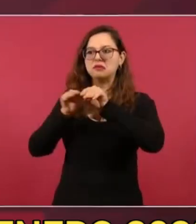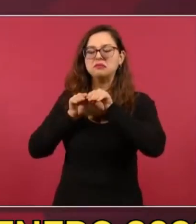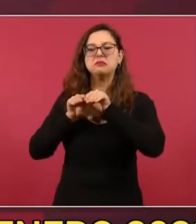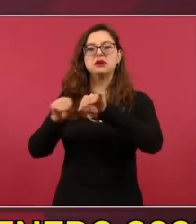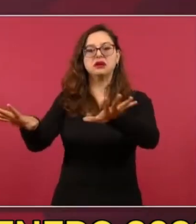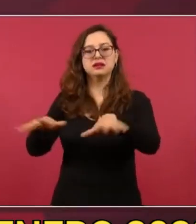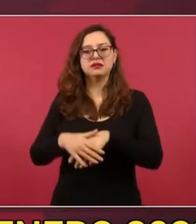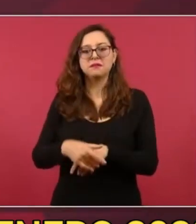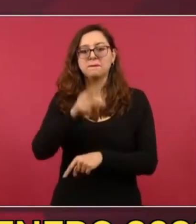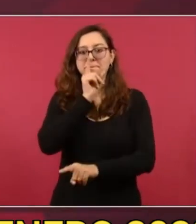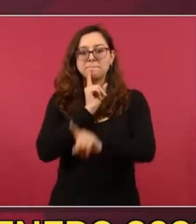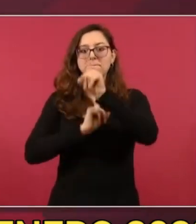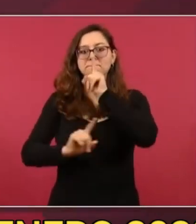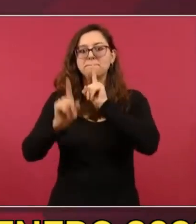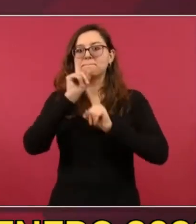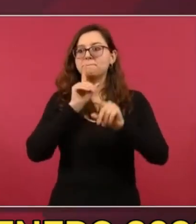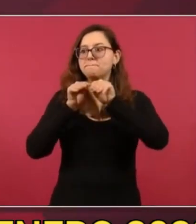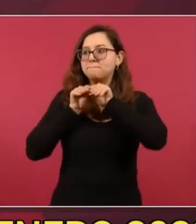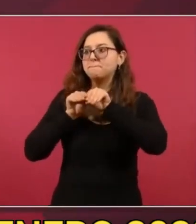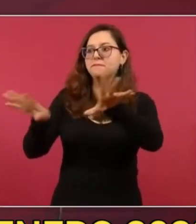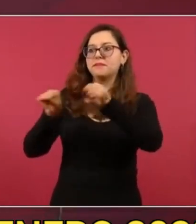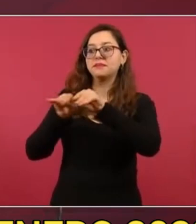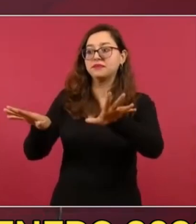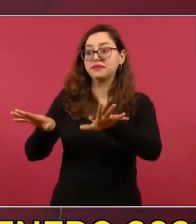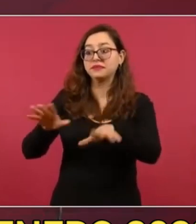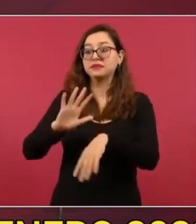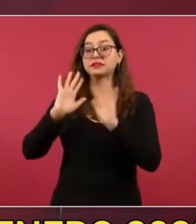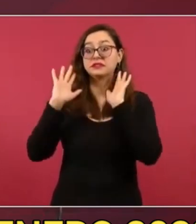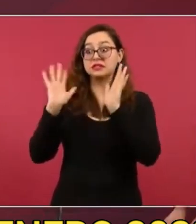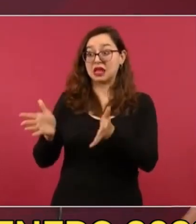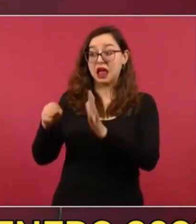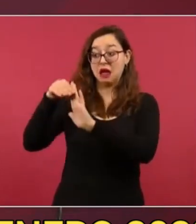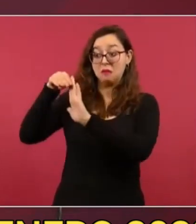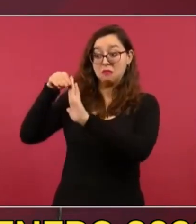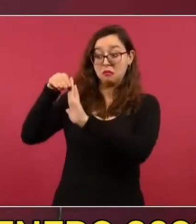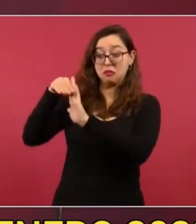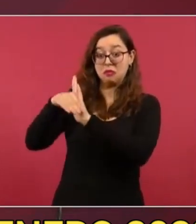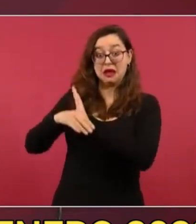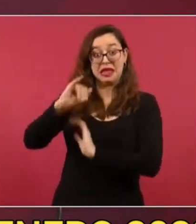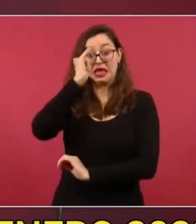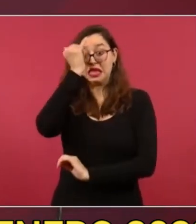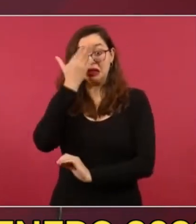como la mayoría de las líneas aéreas están privatizadas, no hay